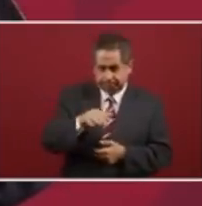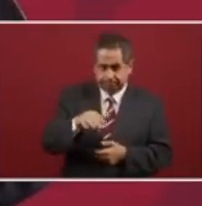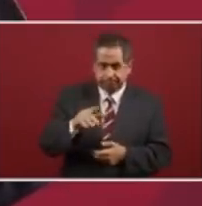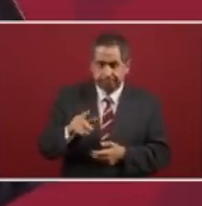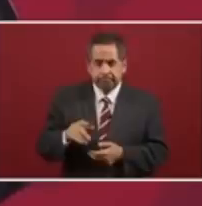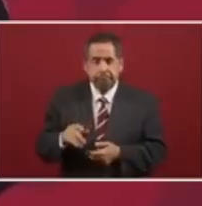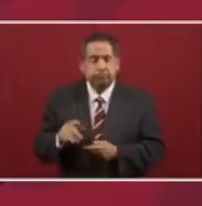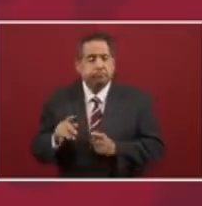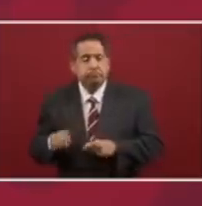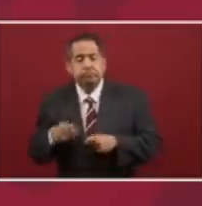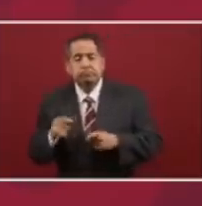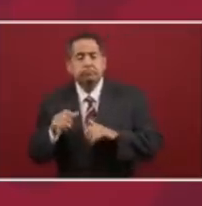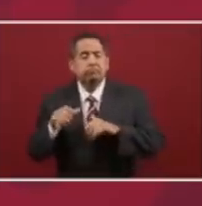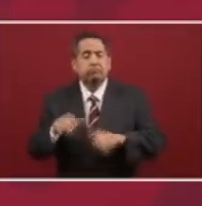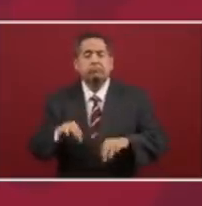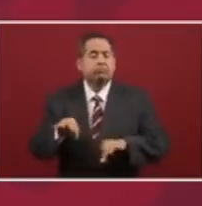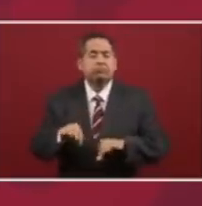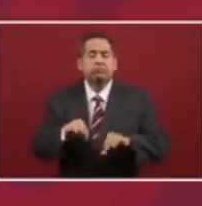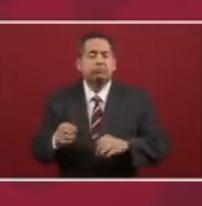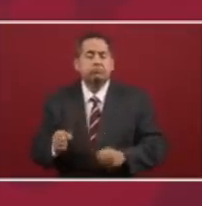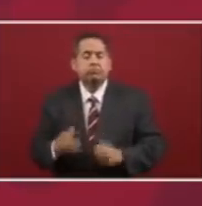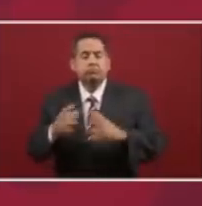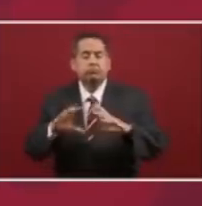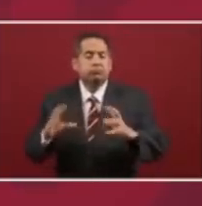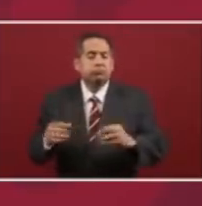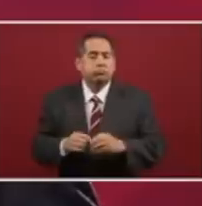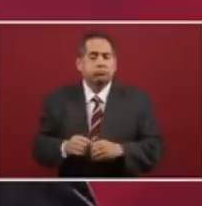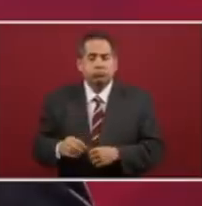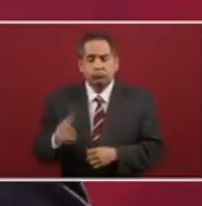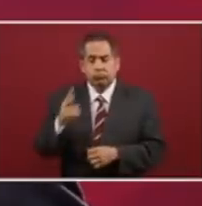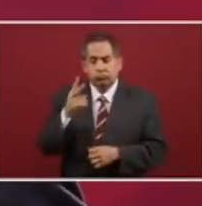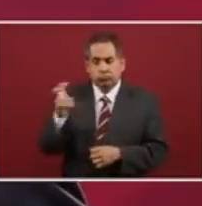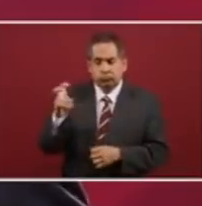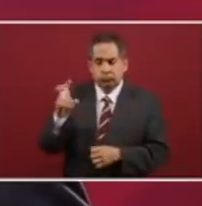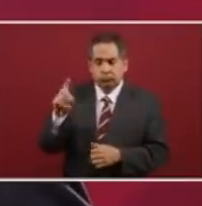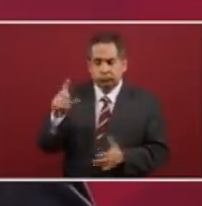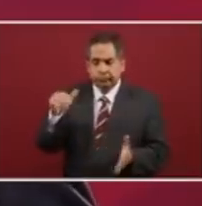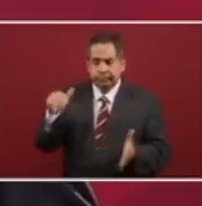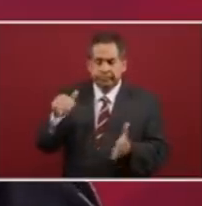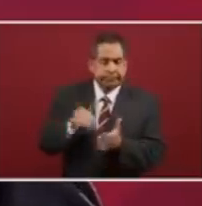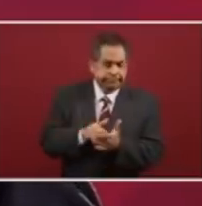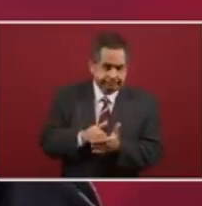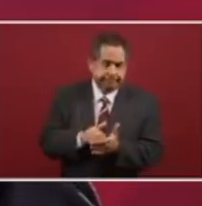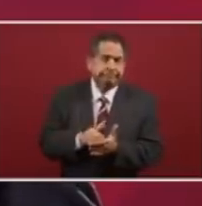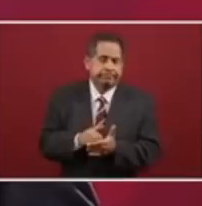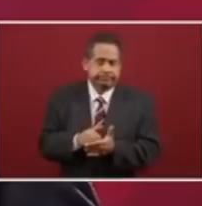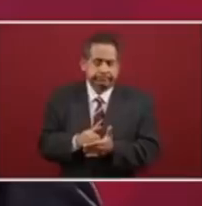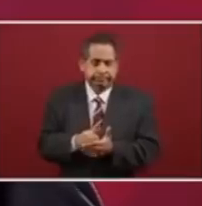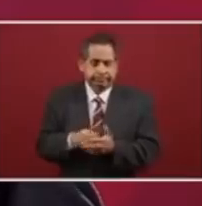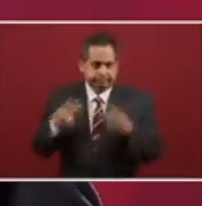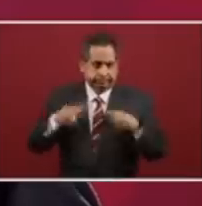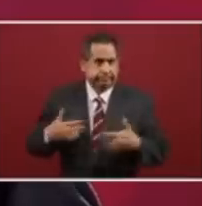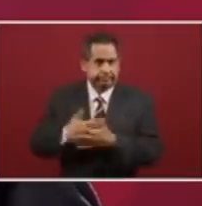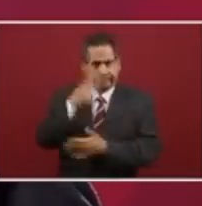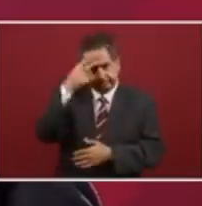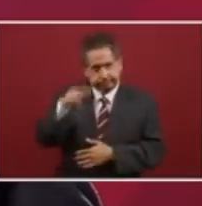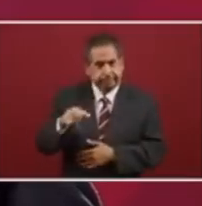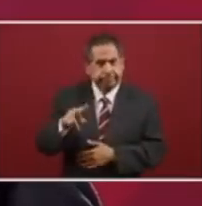se está dando trabajo a 230.000 mexicanos